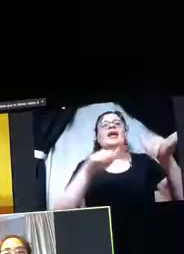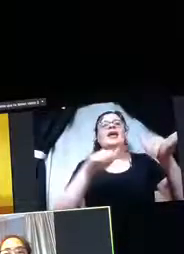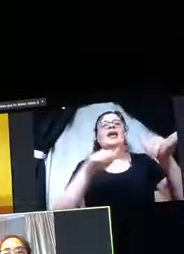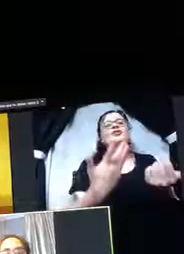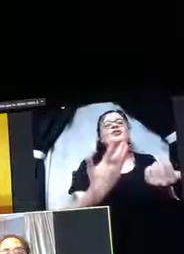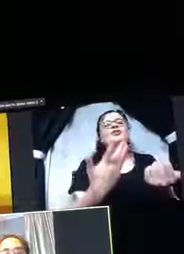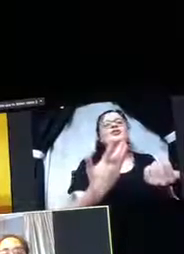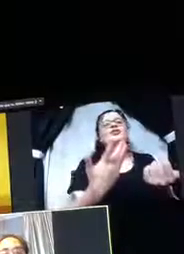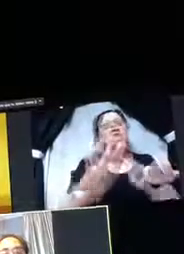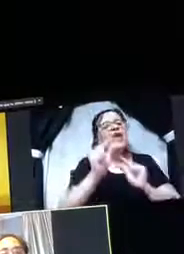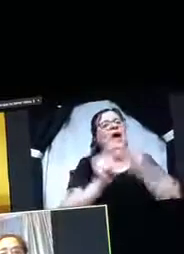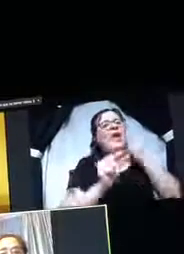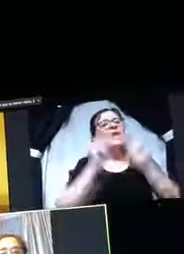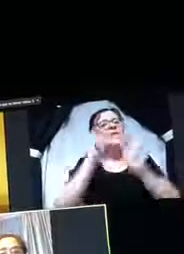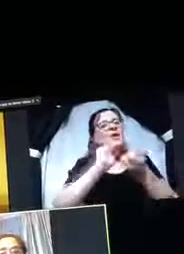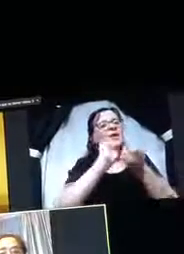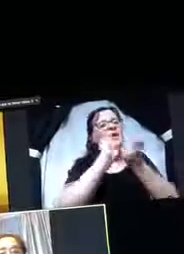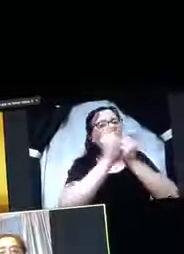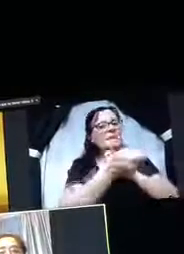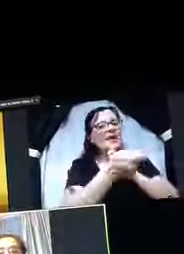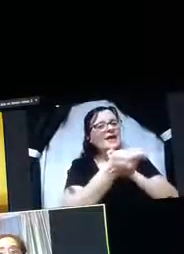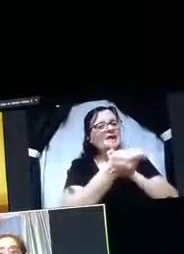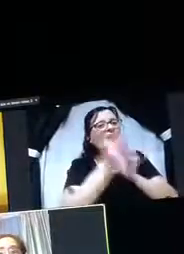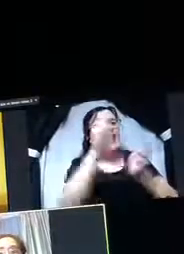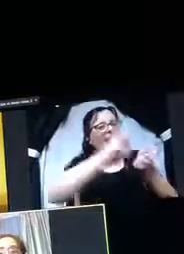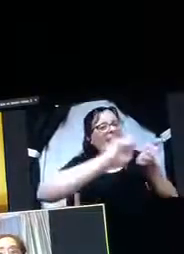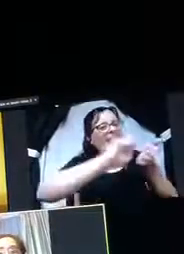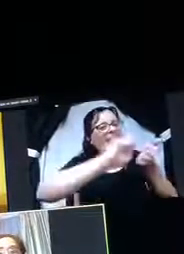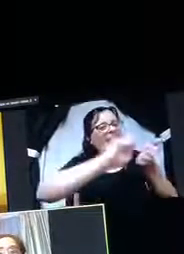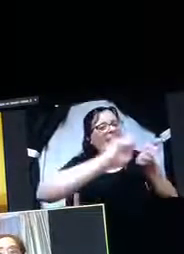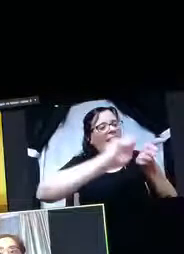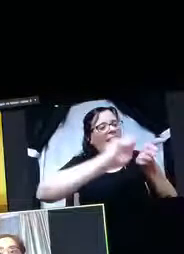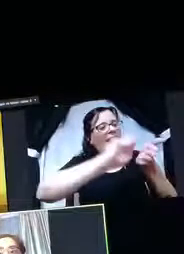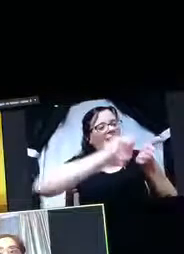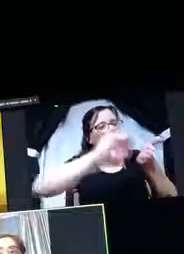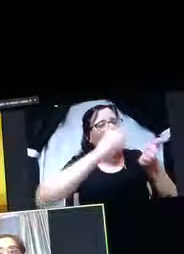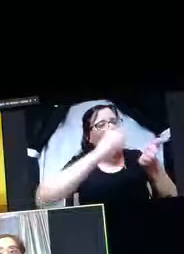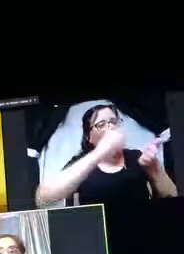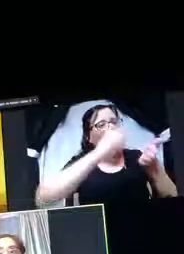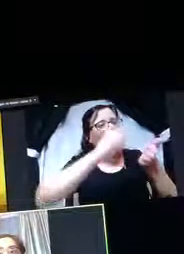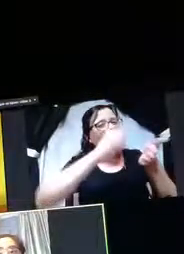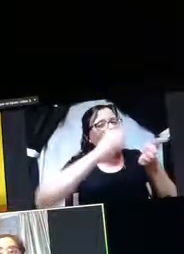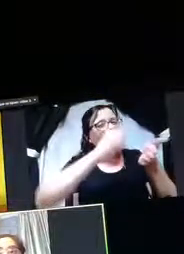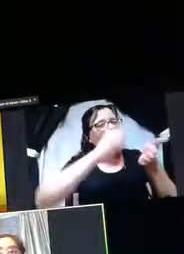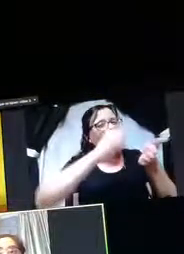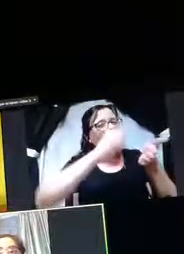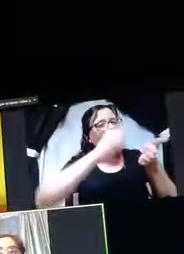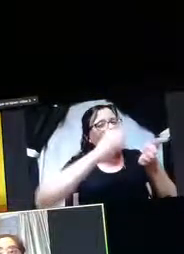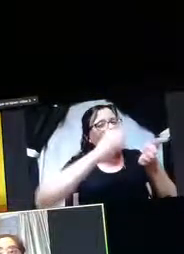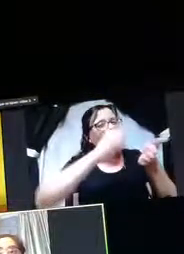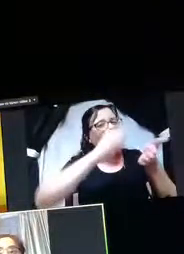muchas cosas dentro de la formación clínica, pero es verdad que hay muchas cosas que